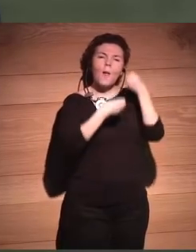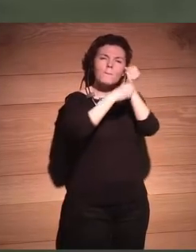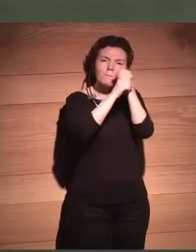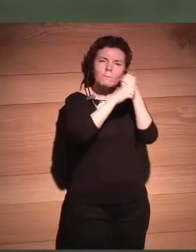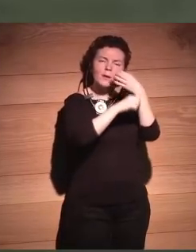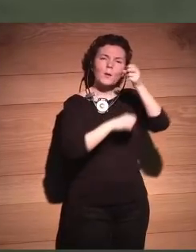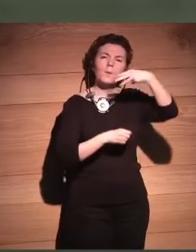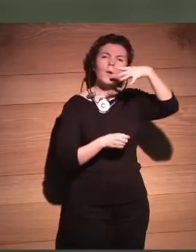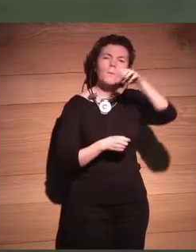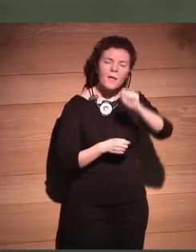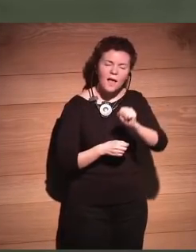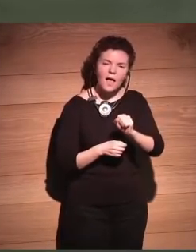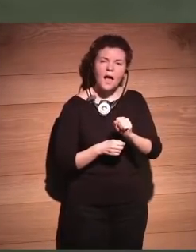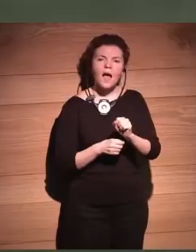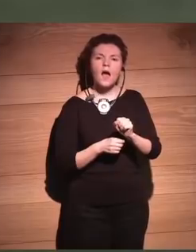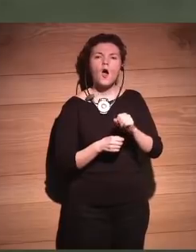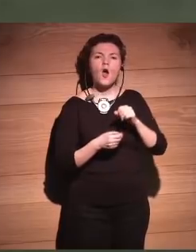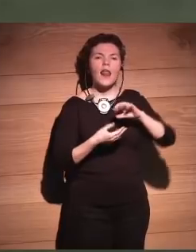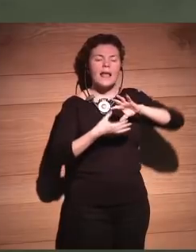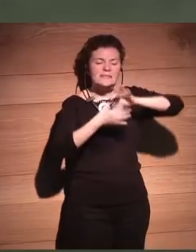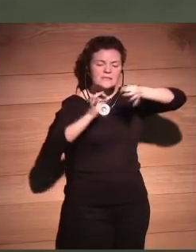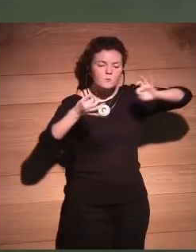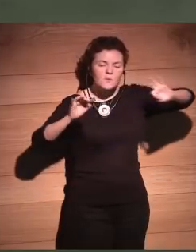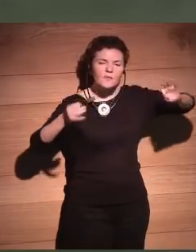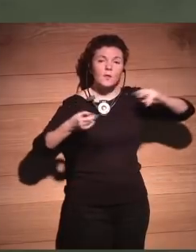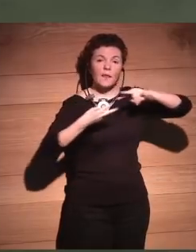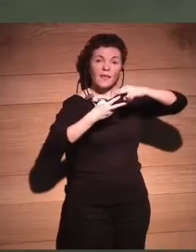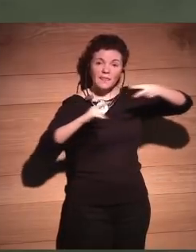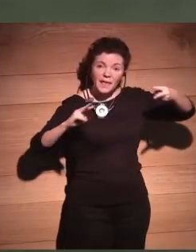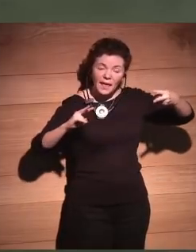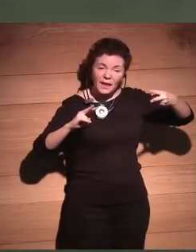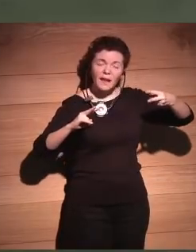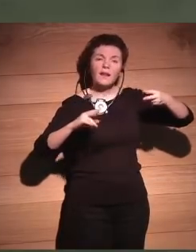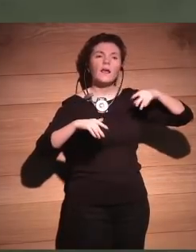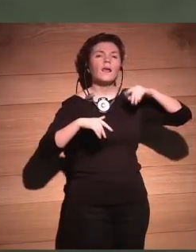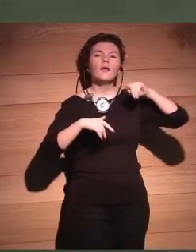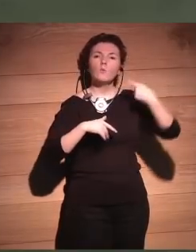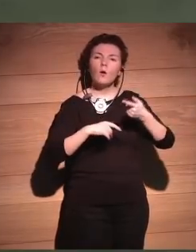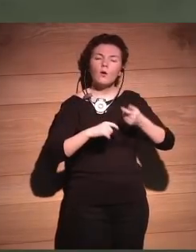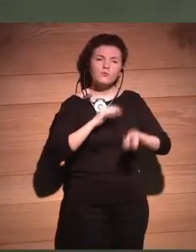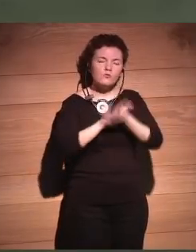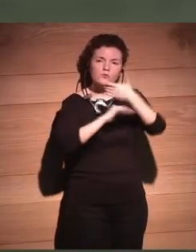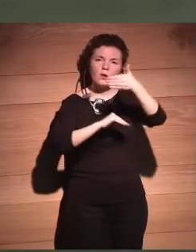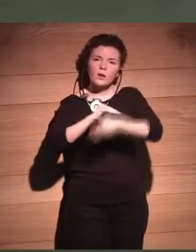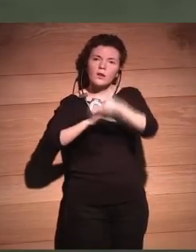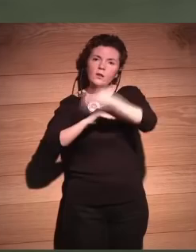microbioma, la secuenciación del ADN, y luego van apareciendo las limitaciones.